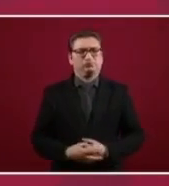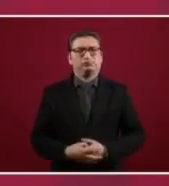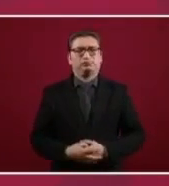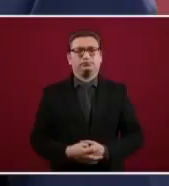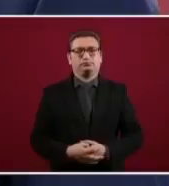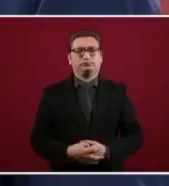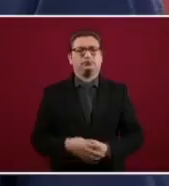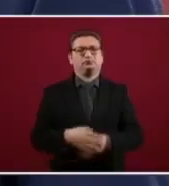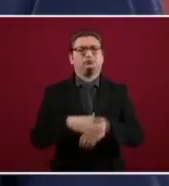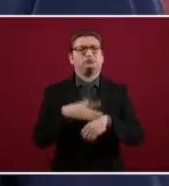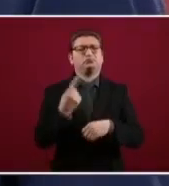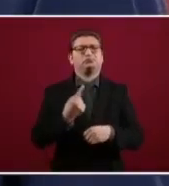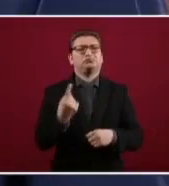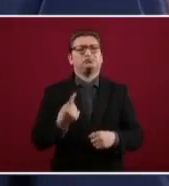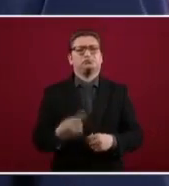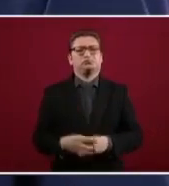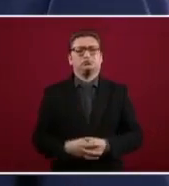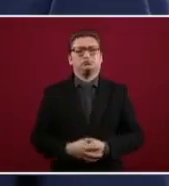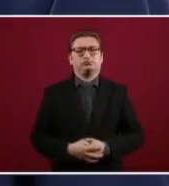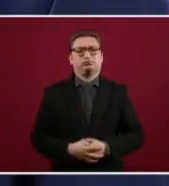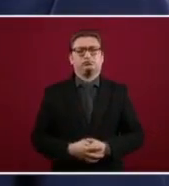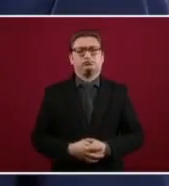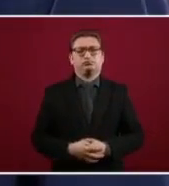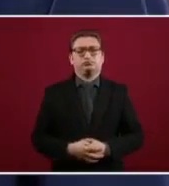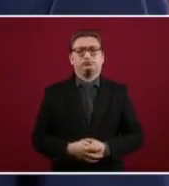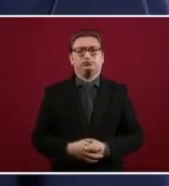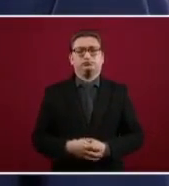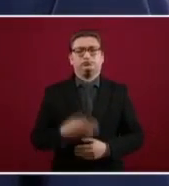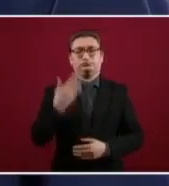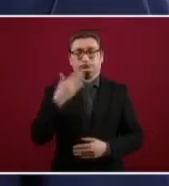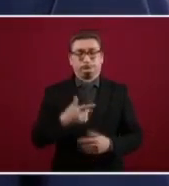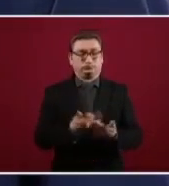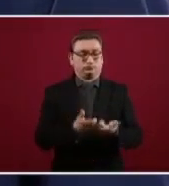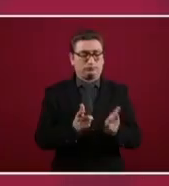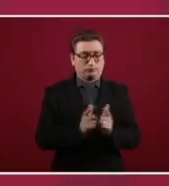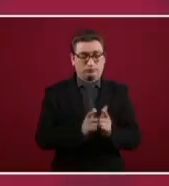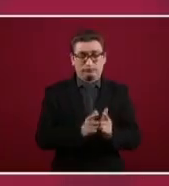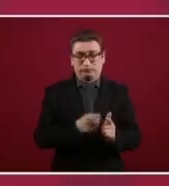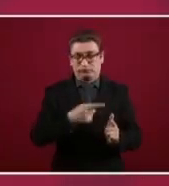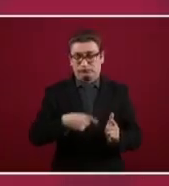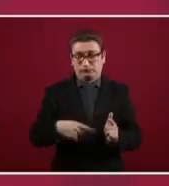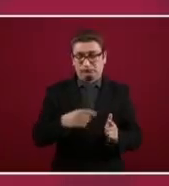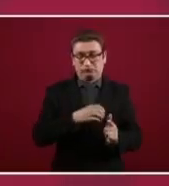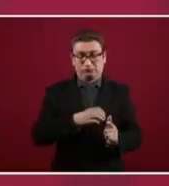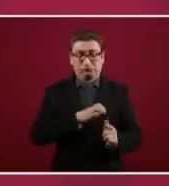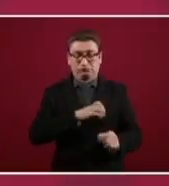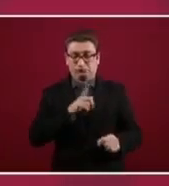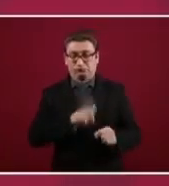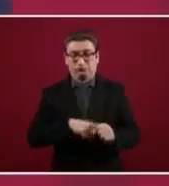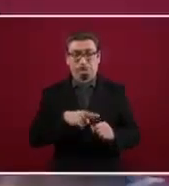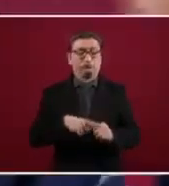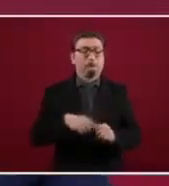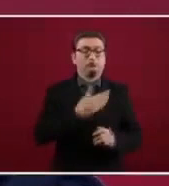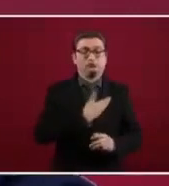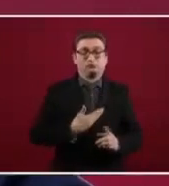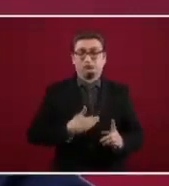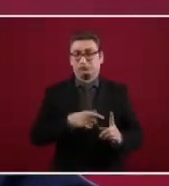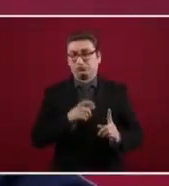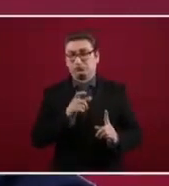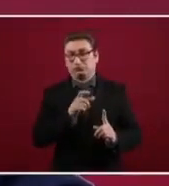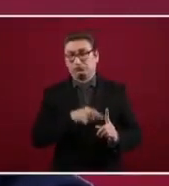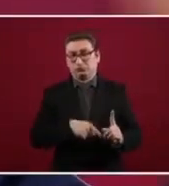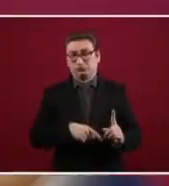por qué el desaparecer el estado mayor no significó liquidar